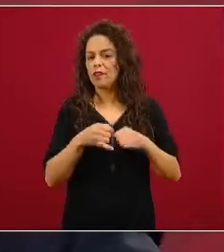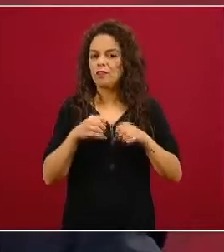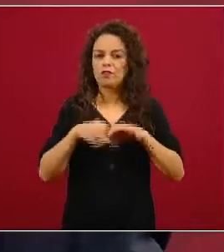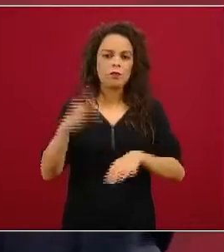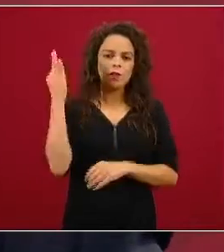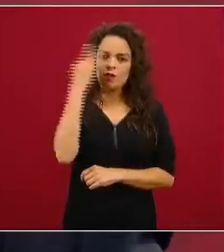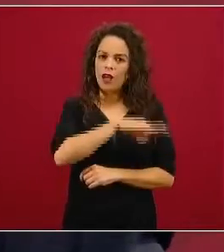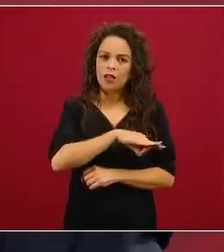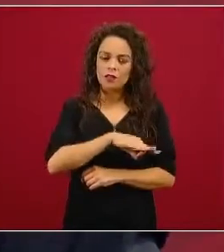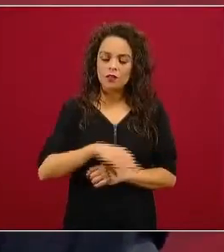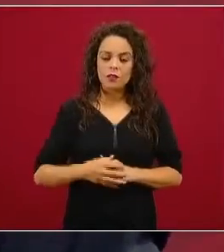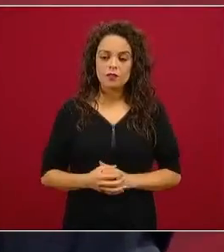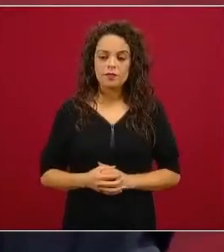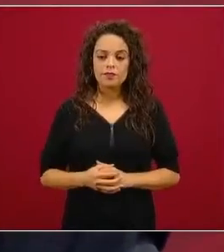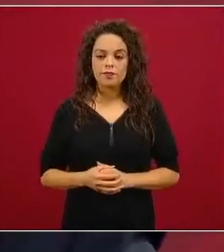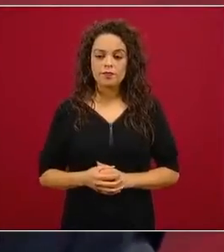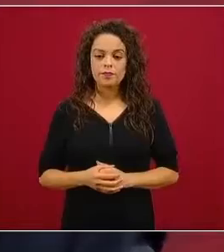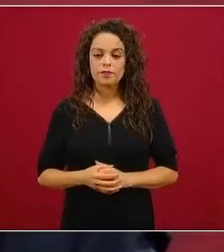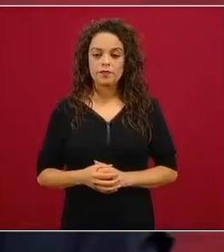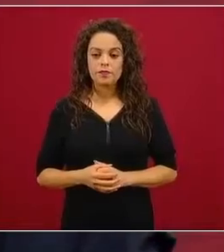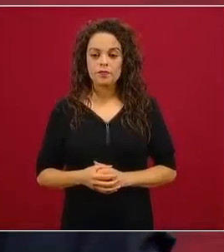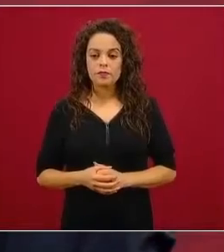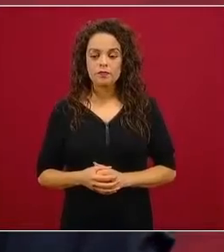realmente hacer algo,